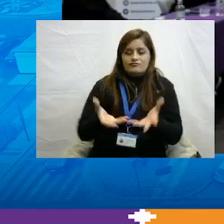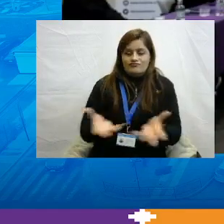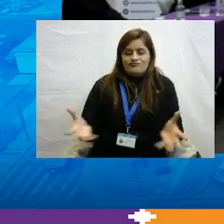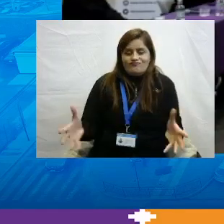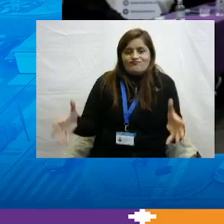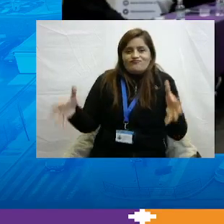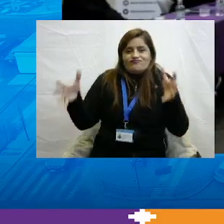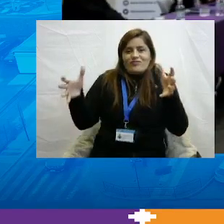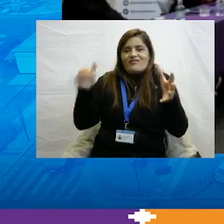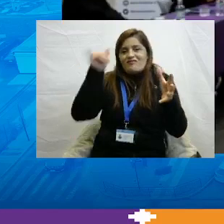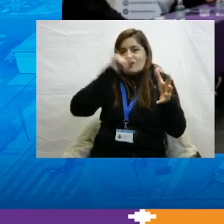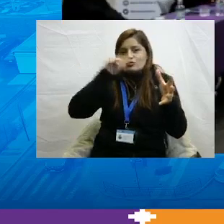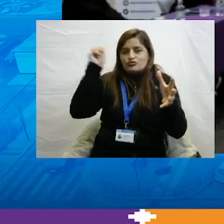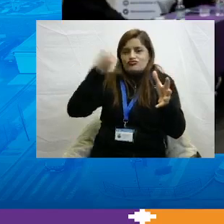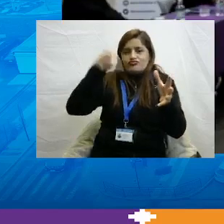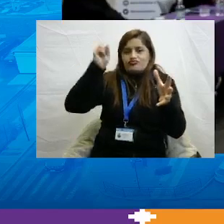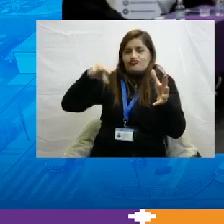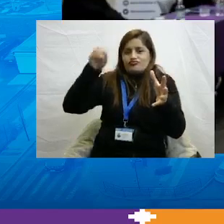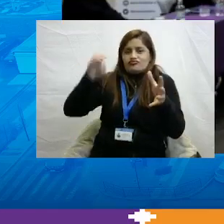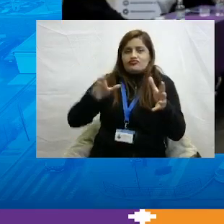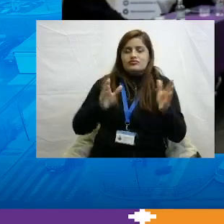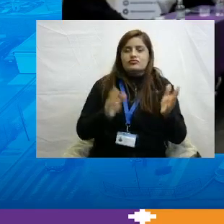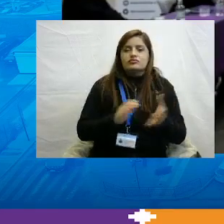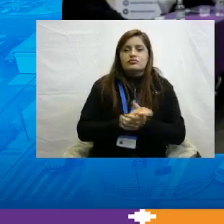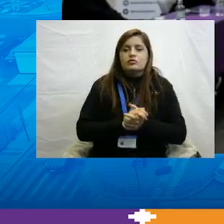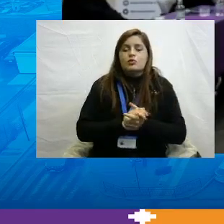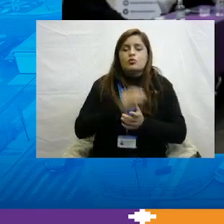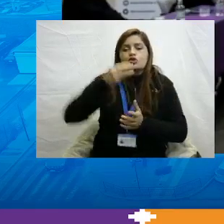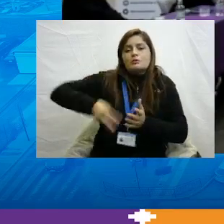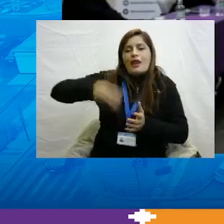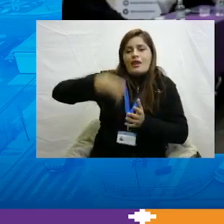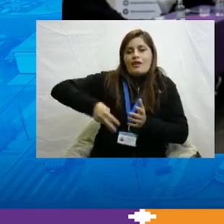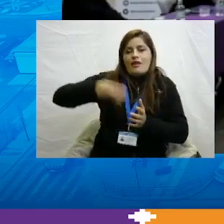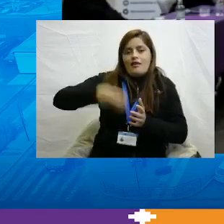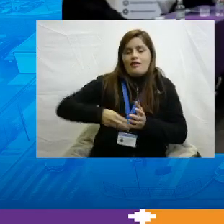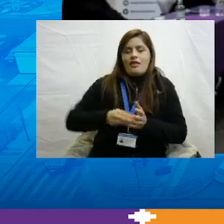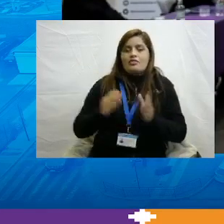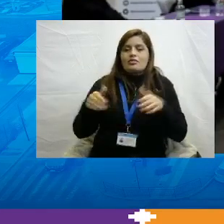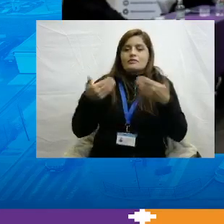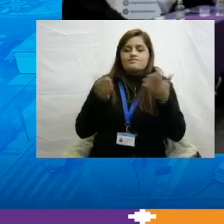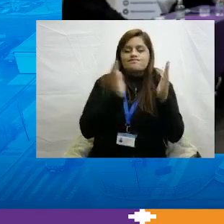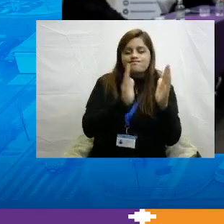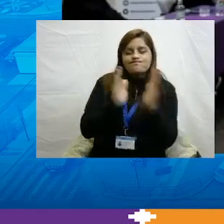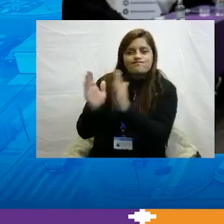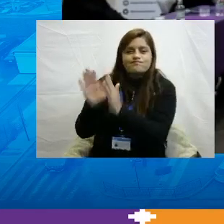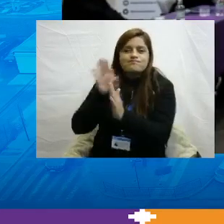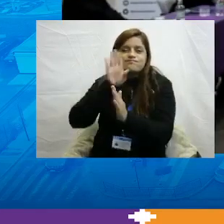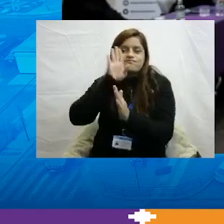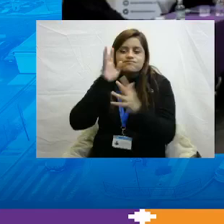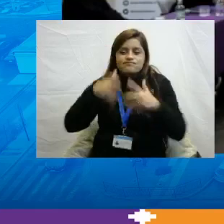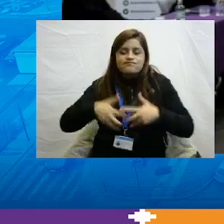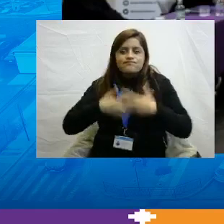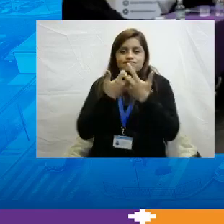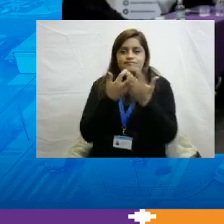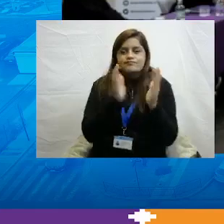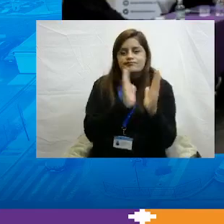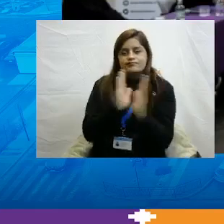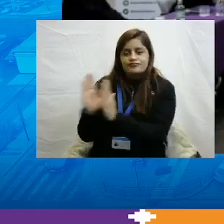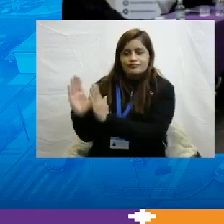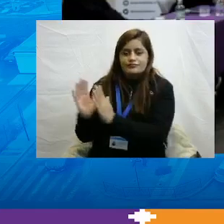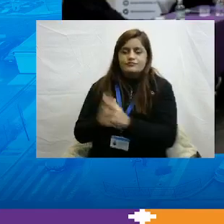container que recicla el contenedor municipal que recicla los residuos,